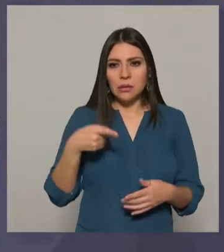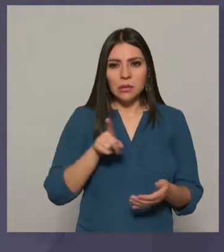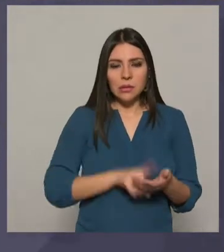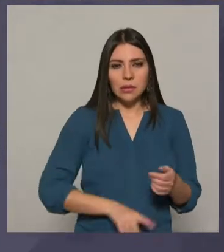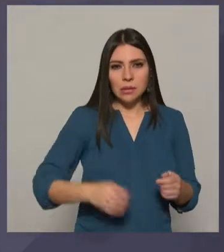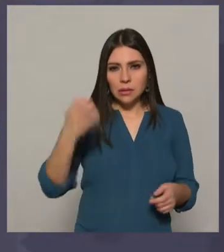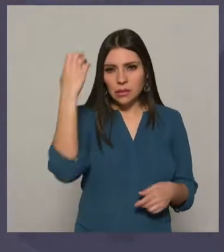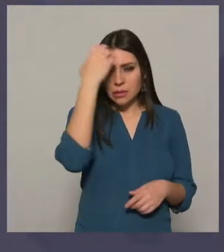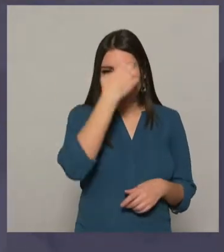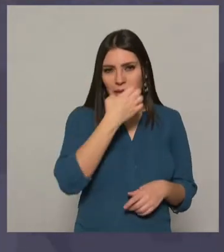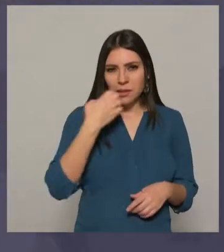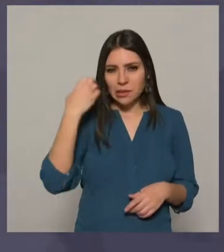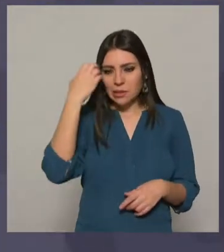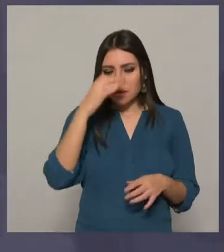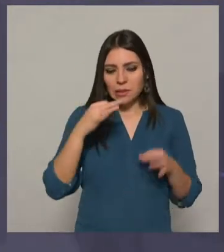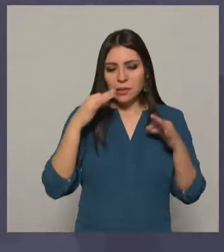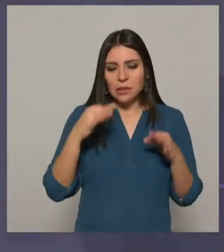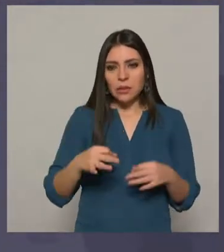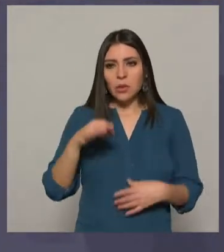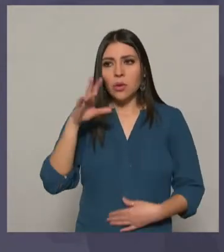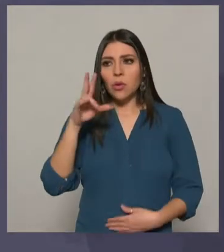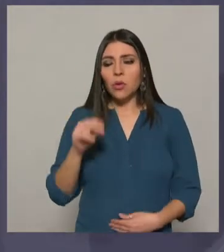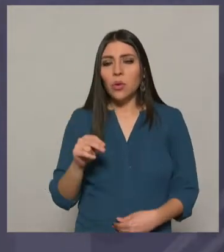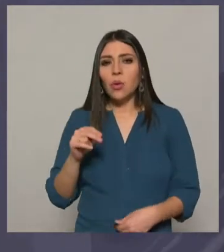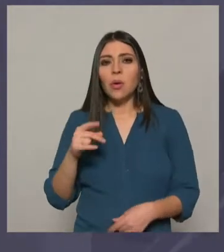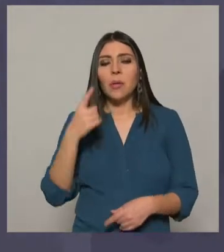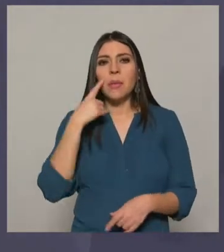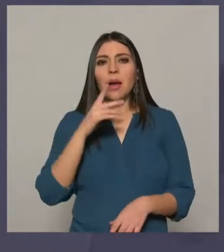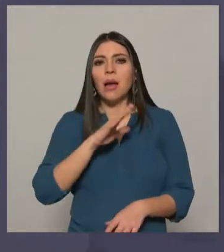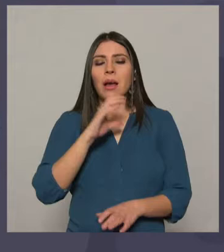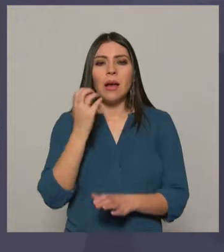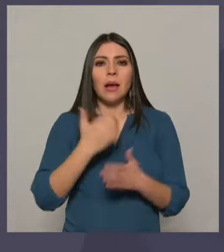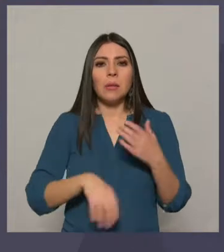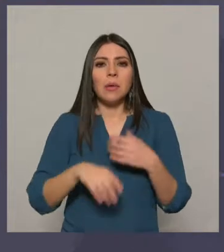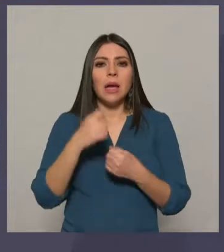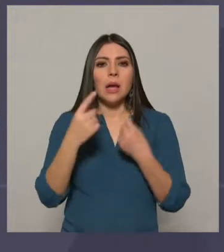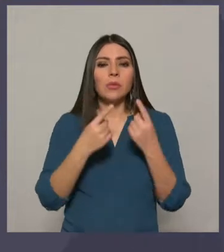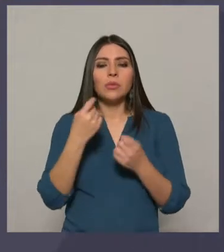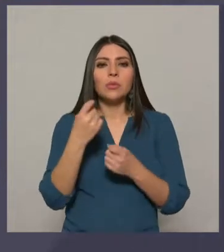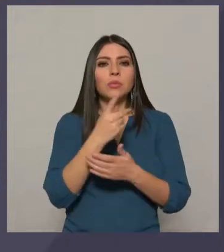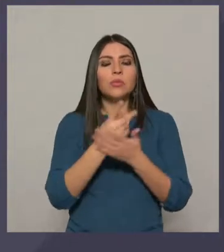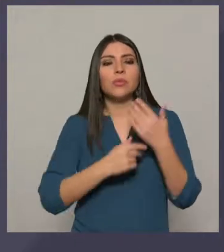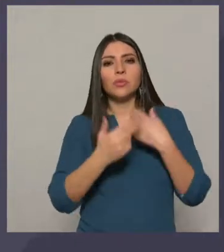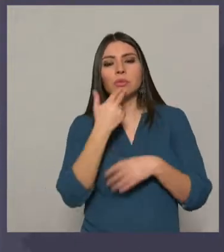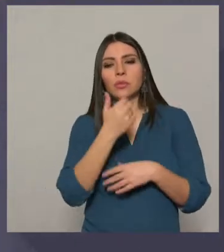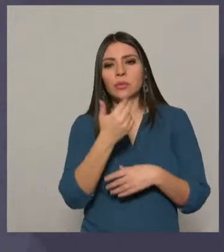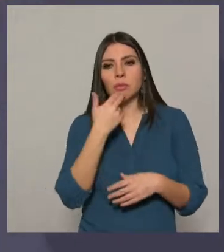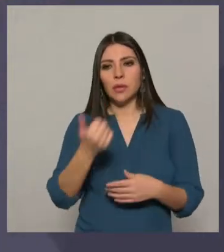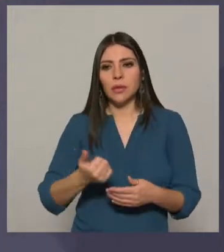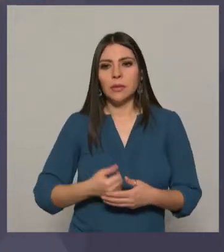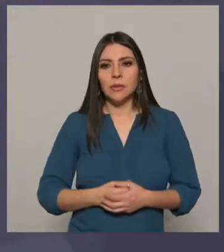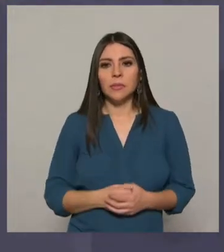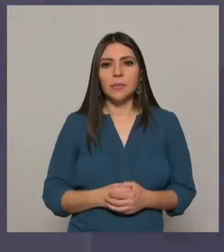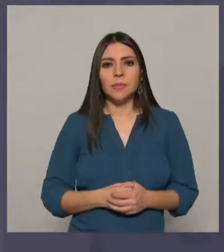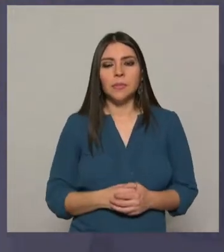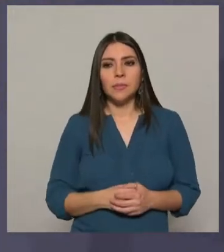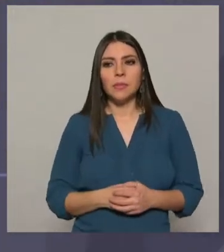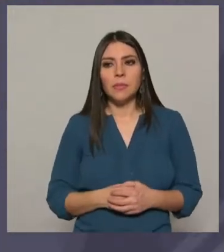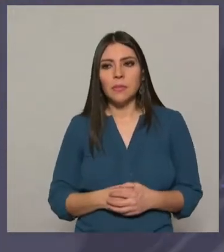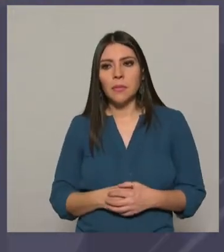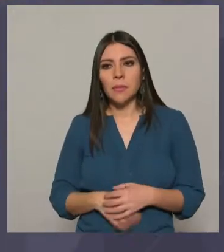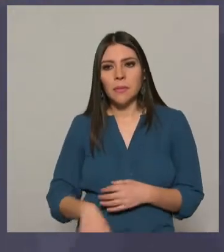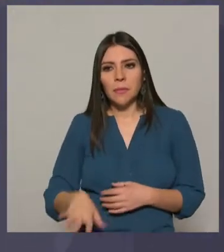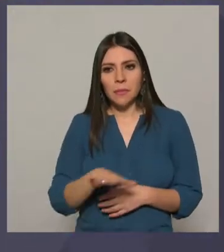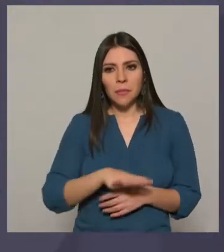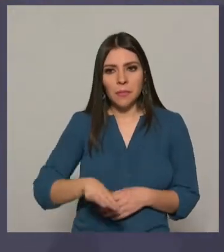la discrecionalidad. Nosotros consideramos que el centralismo que se pueda estar generando